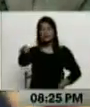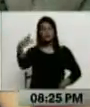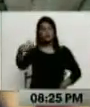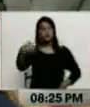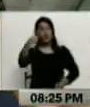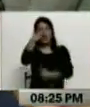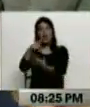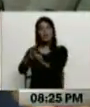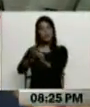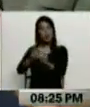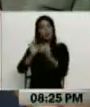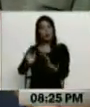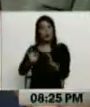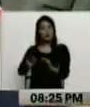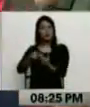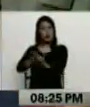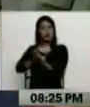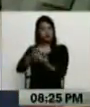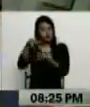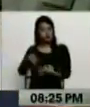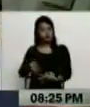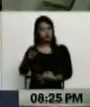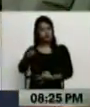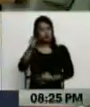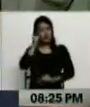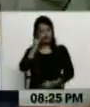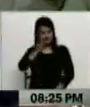María ejemplo para todos